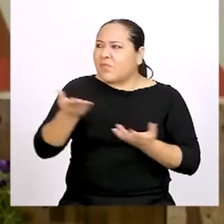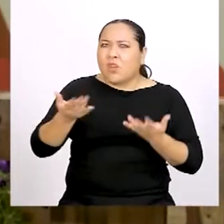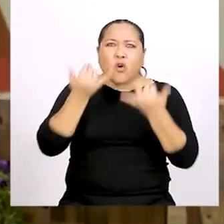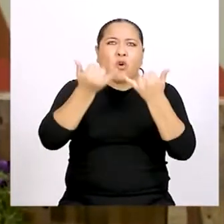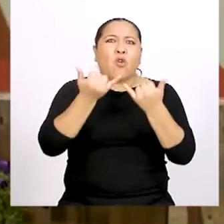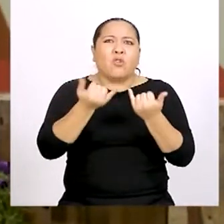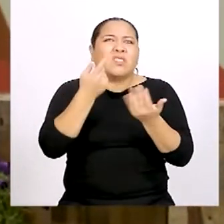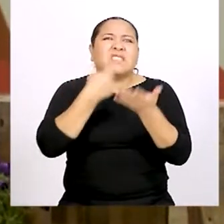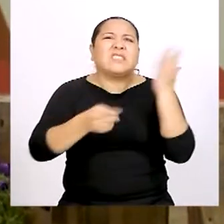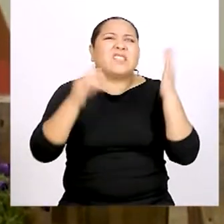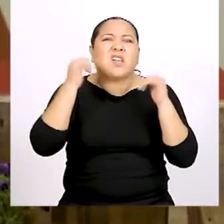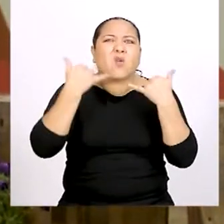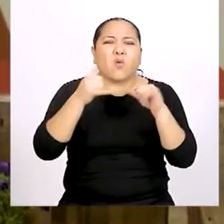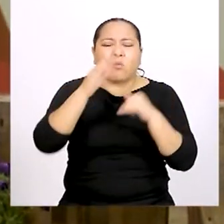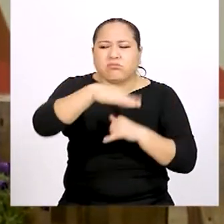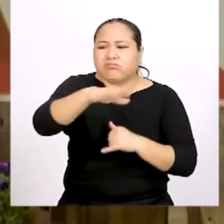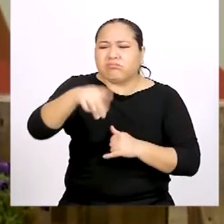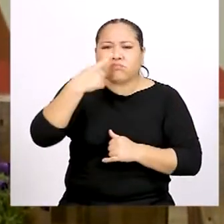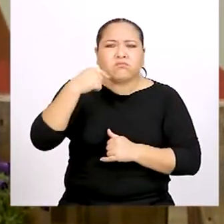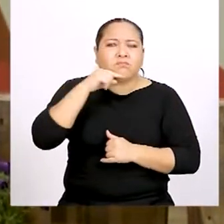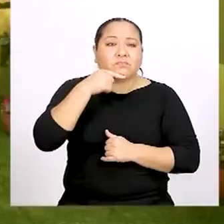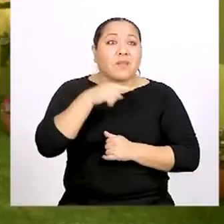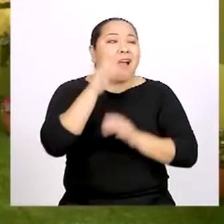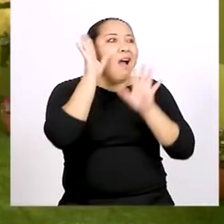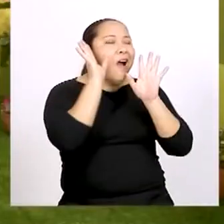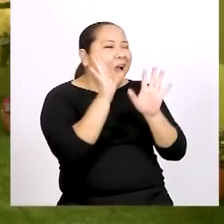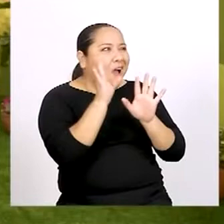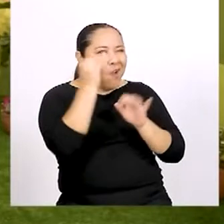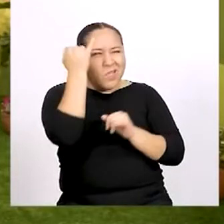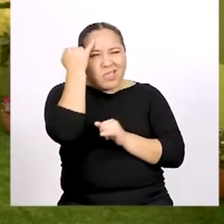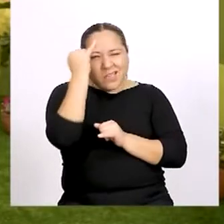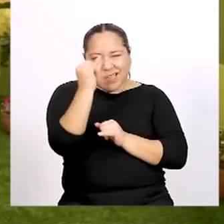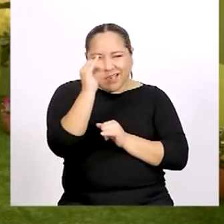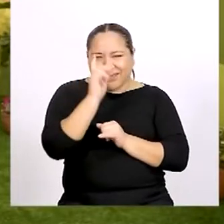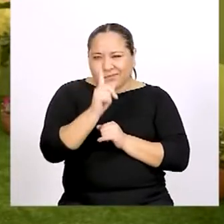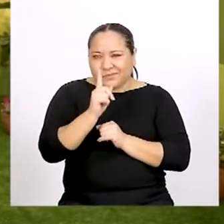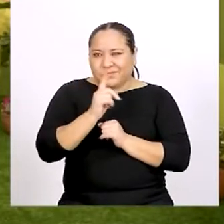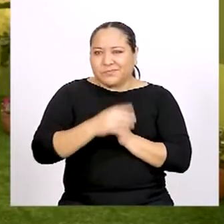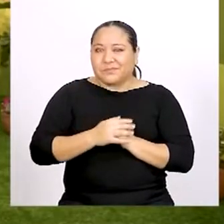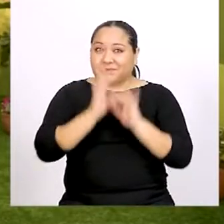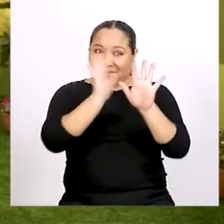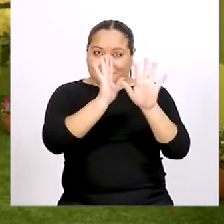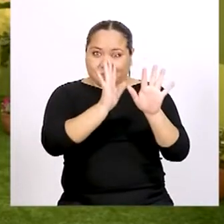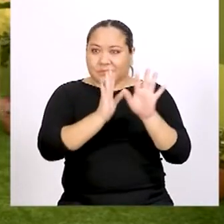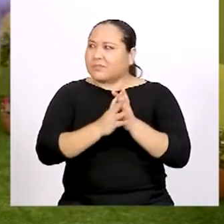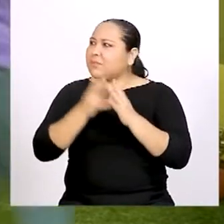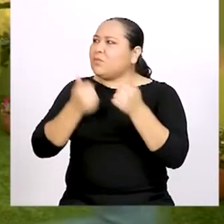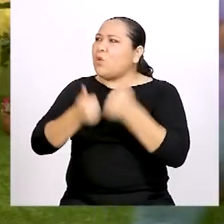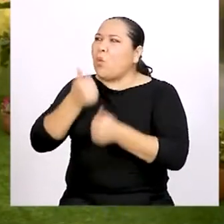¿Qué jugamos con las niñas y niños hoy? ¡Tengo una idea! Oh. ¡Mírame!